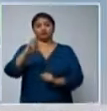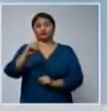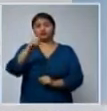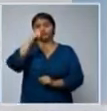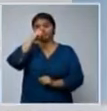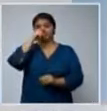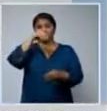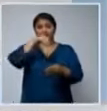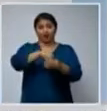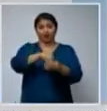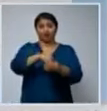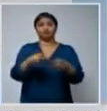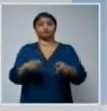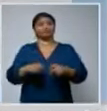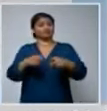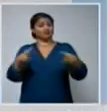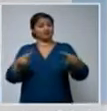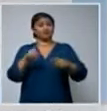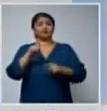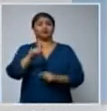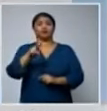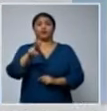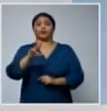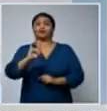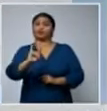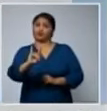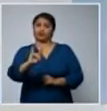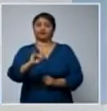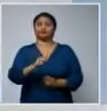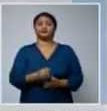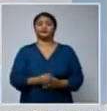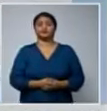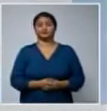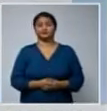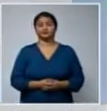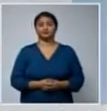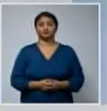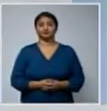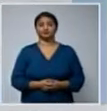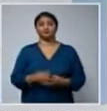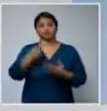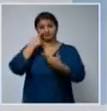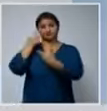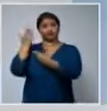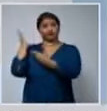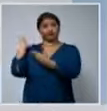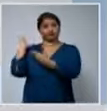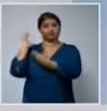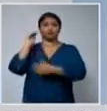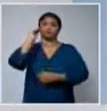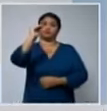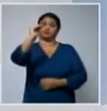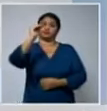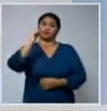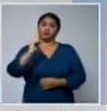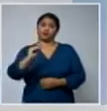cifra elevada a 129, representa el 17,7% de todos los